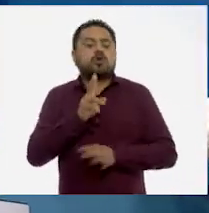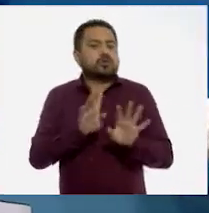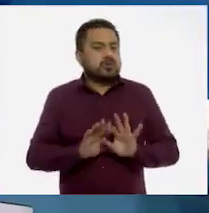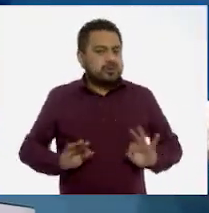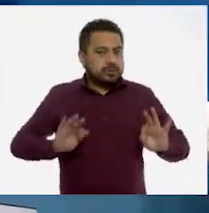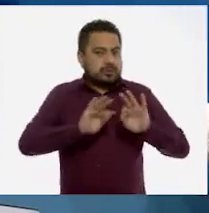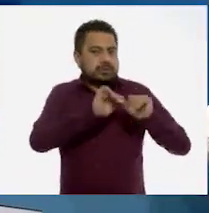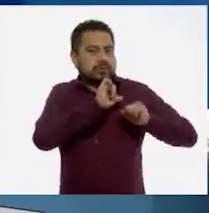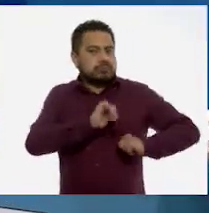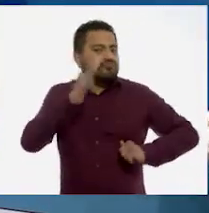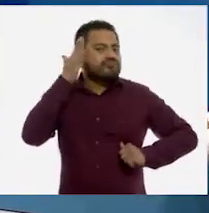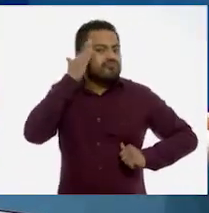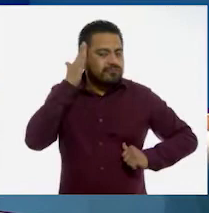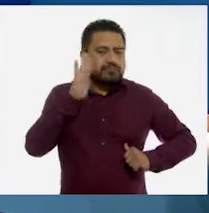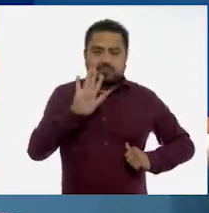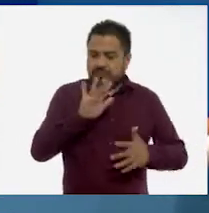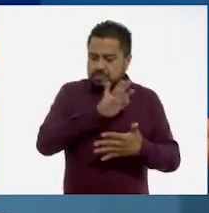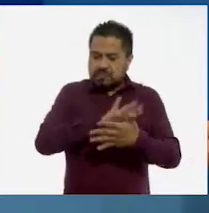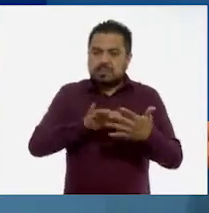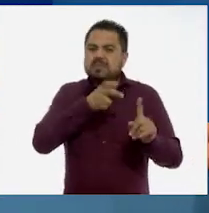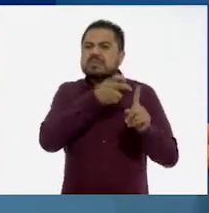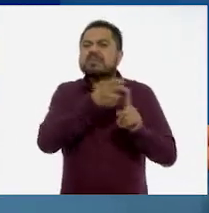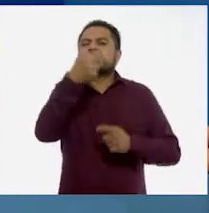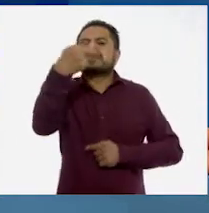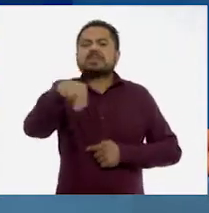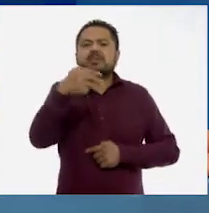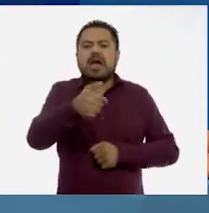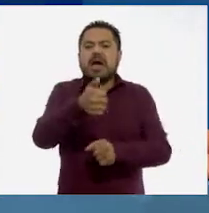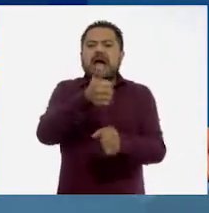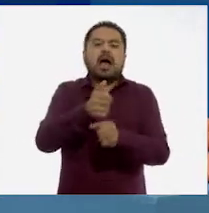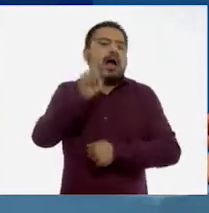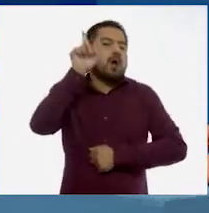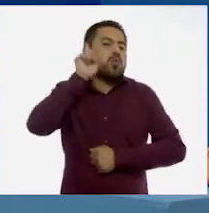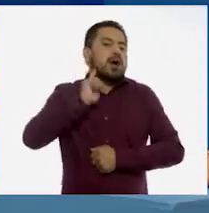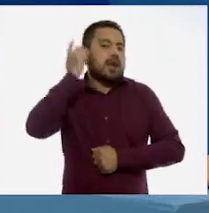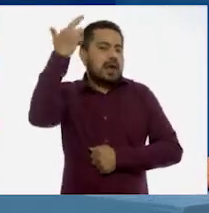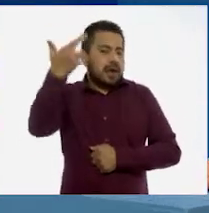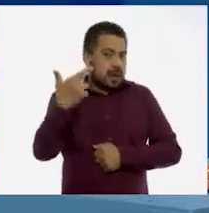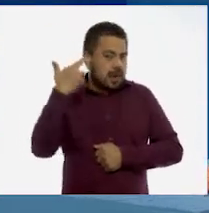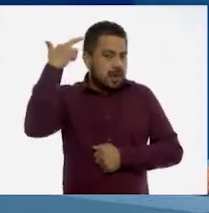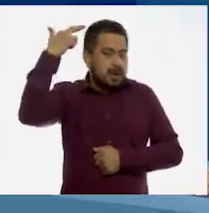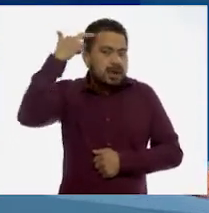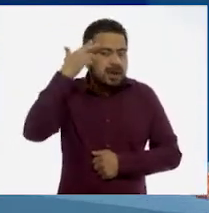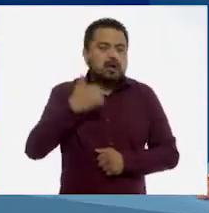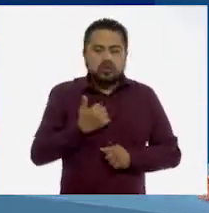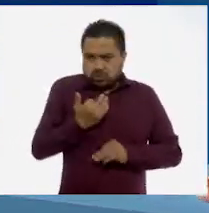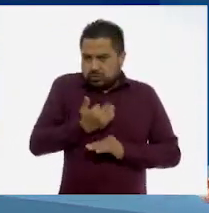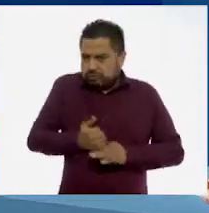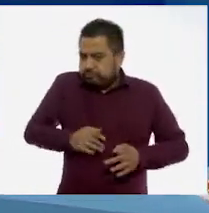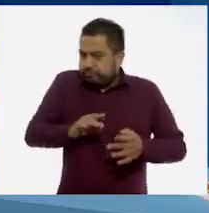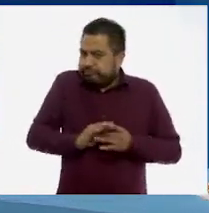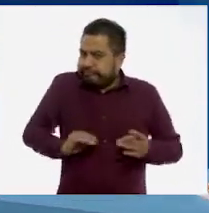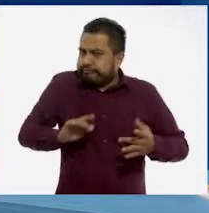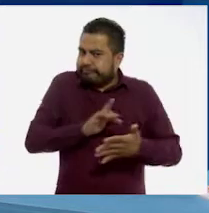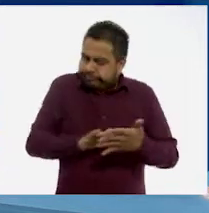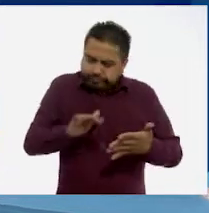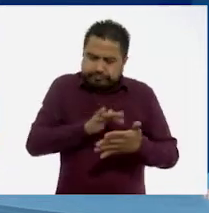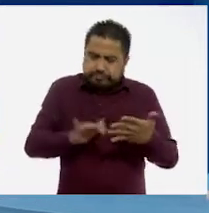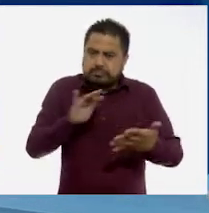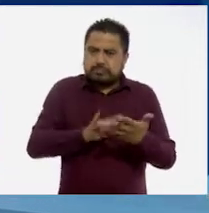narrativas? Y este texto se llama Abuela Reina. Entonces te lo voy a leer, lo vamos a